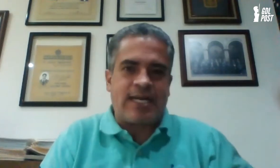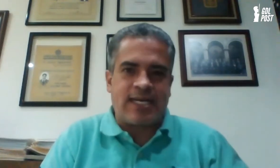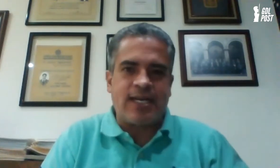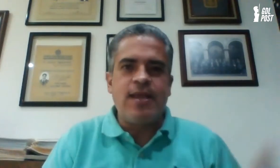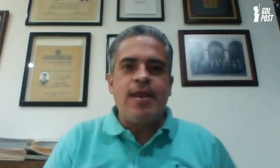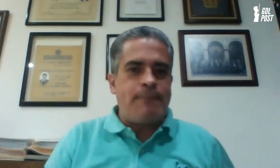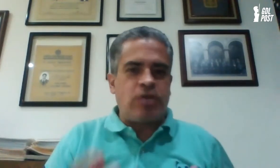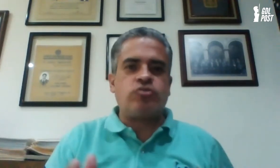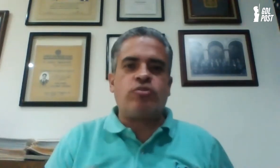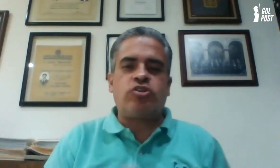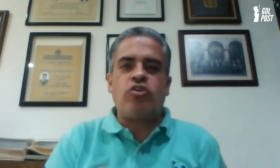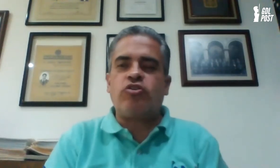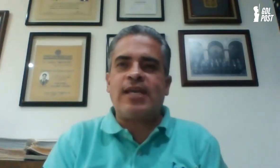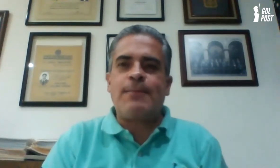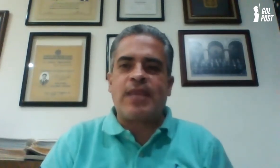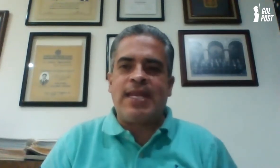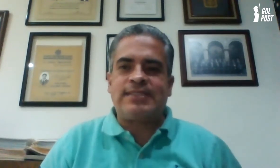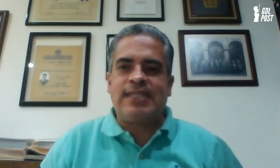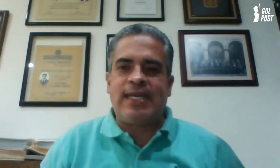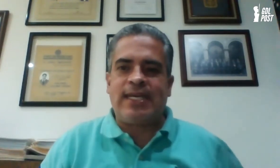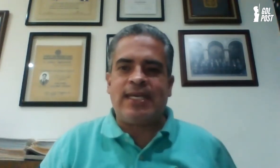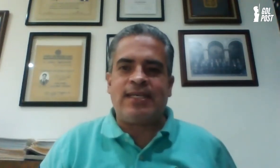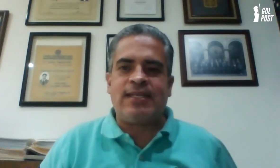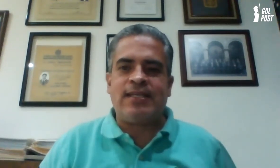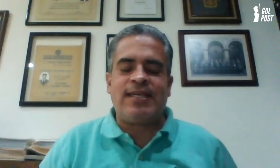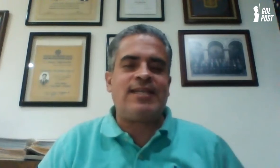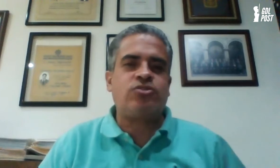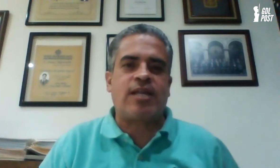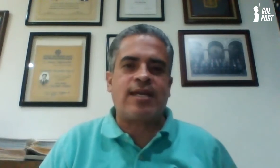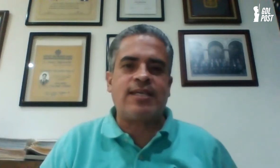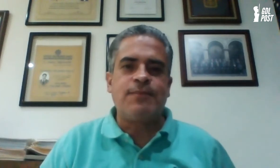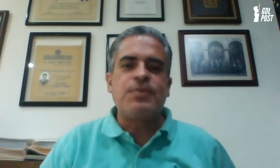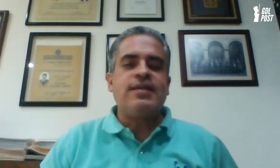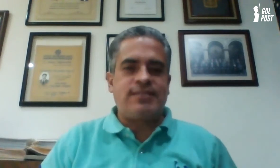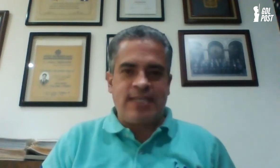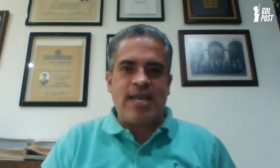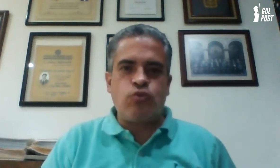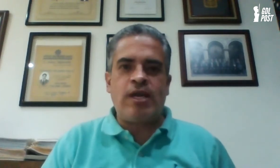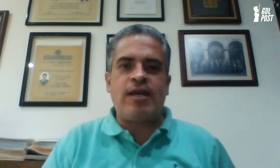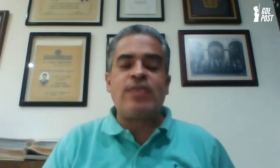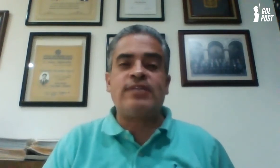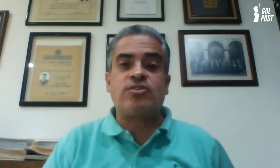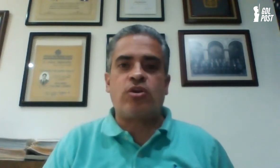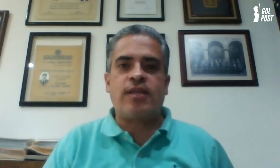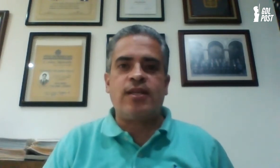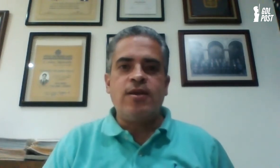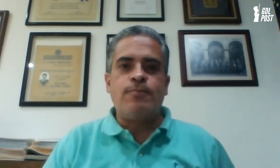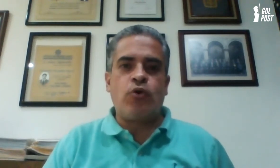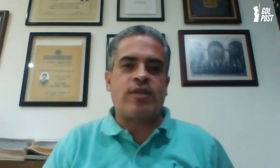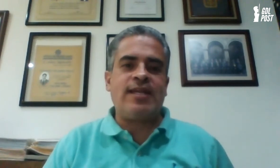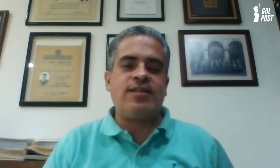para arrancar. Pero sobre todo creo que en estos arranques sí hay un